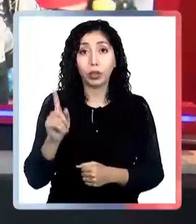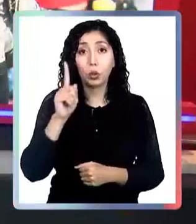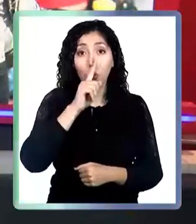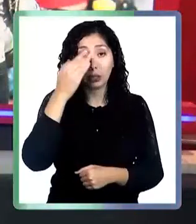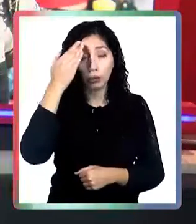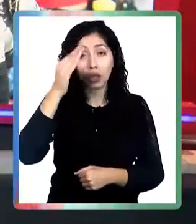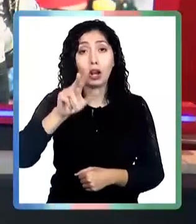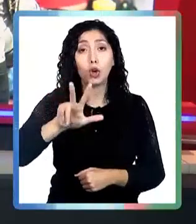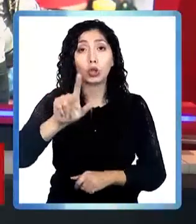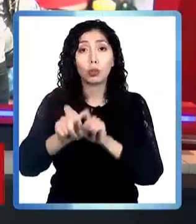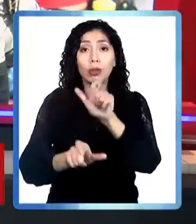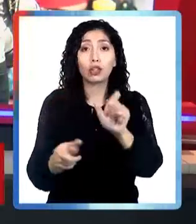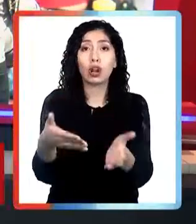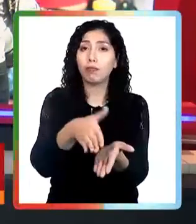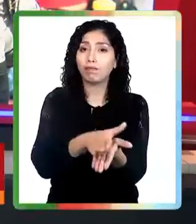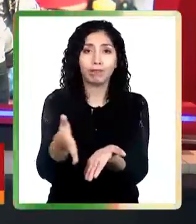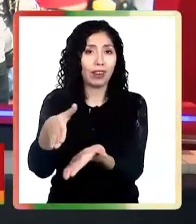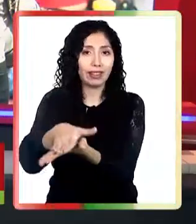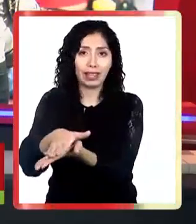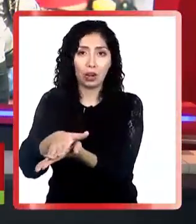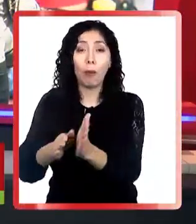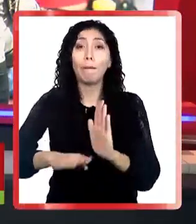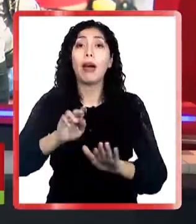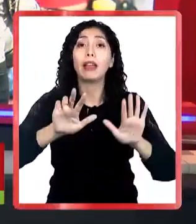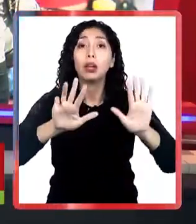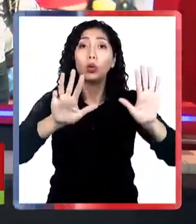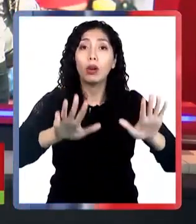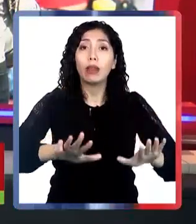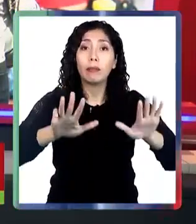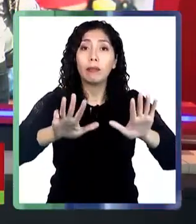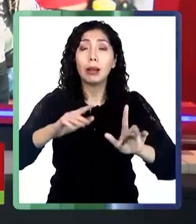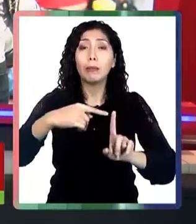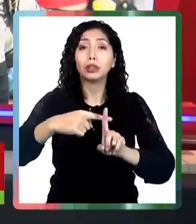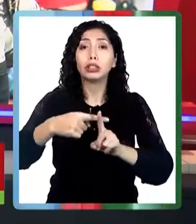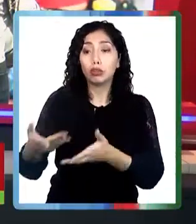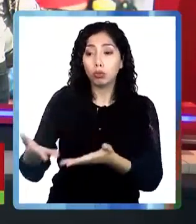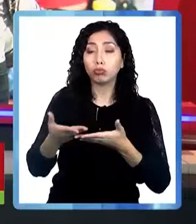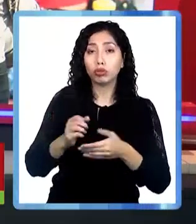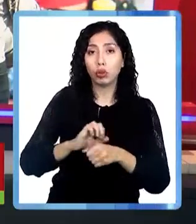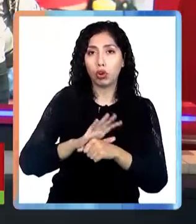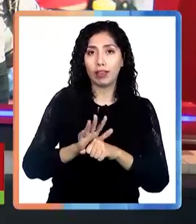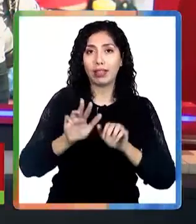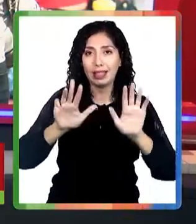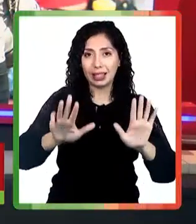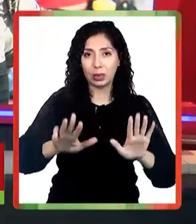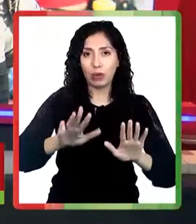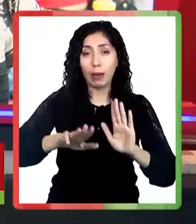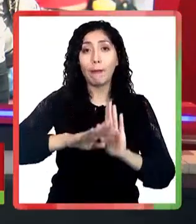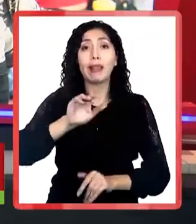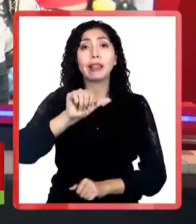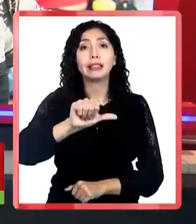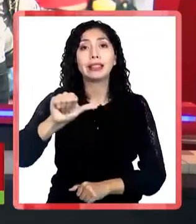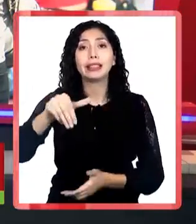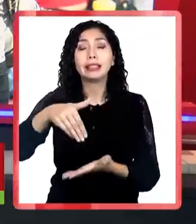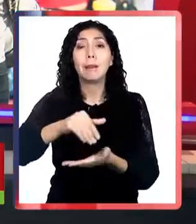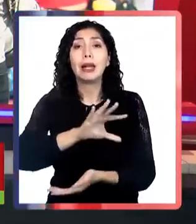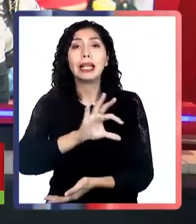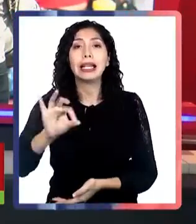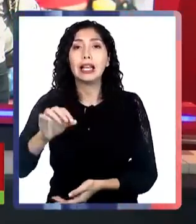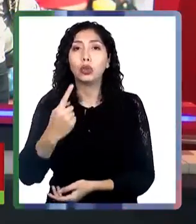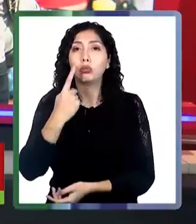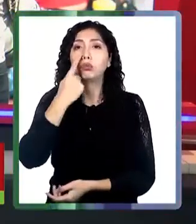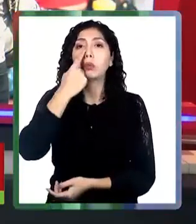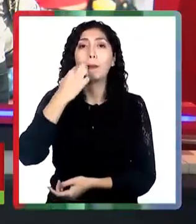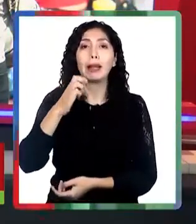en el último día ocho personas fallecieron y más de 9000 dieron positivo a kobe 19 con más de 66.500